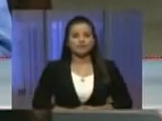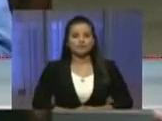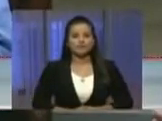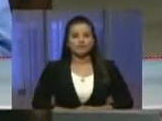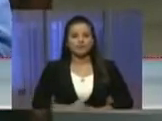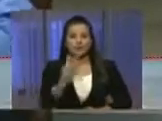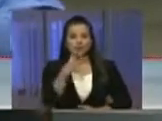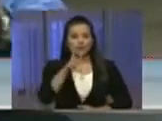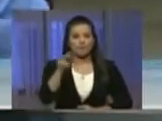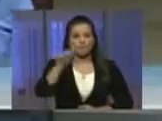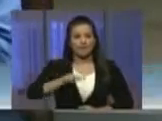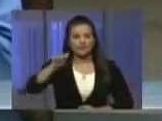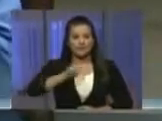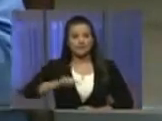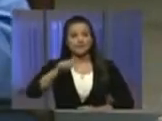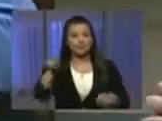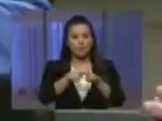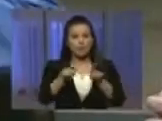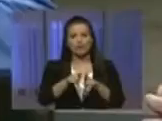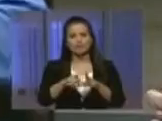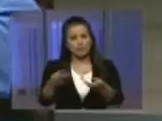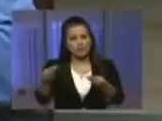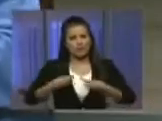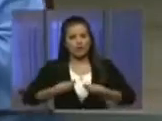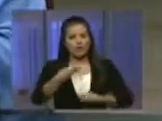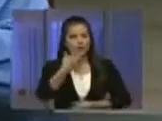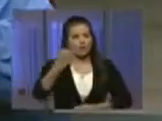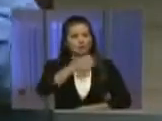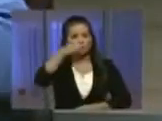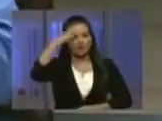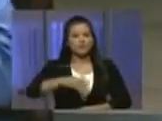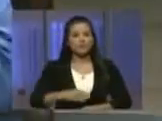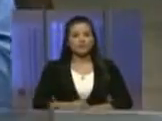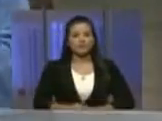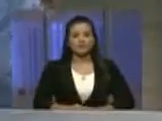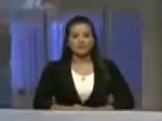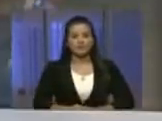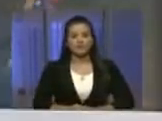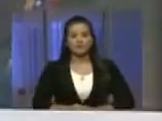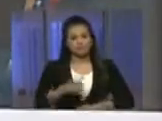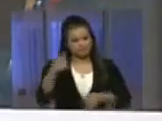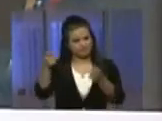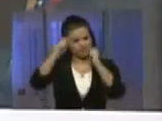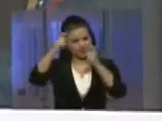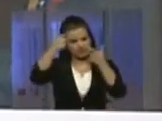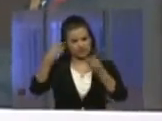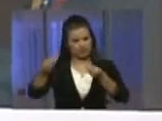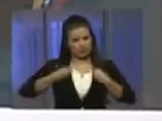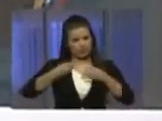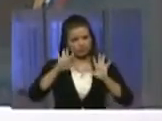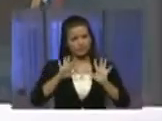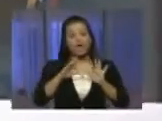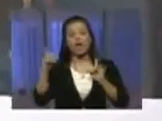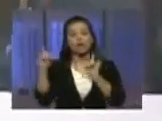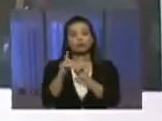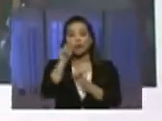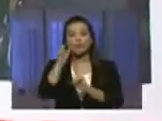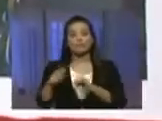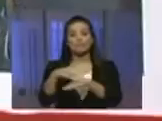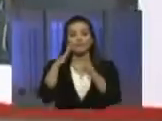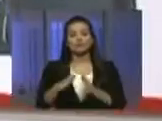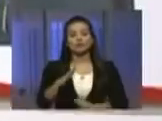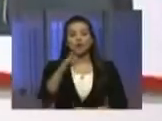patria como me dejó el comandante Hugo Chávez precisamente aquí estamos con el ministro Luis José marcano siempre